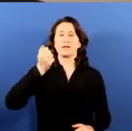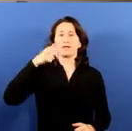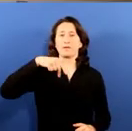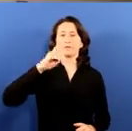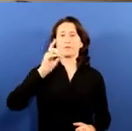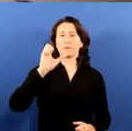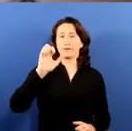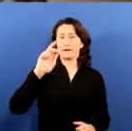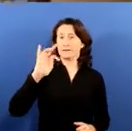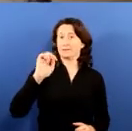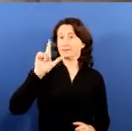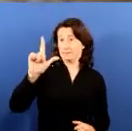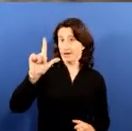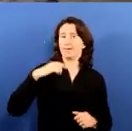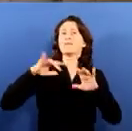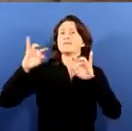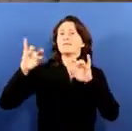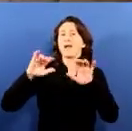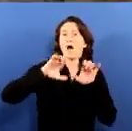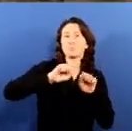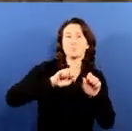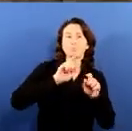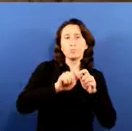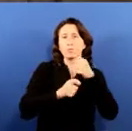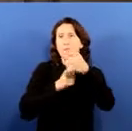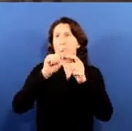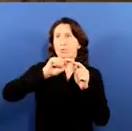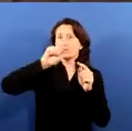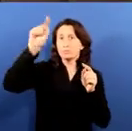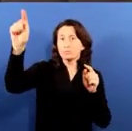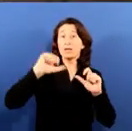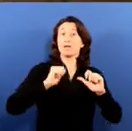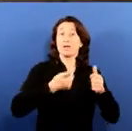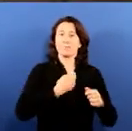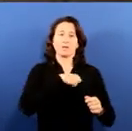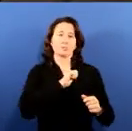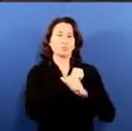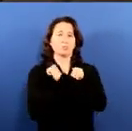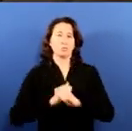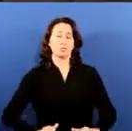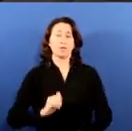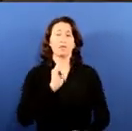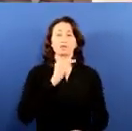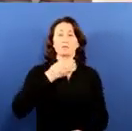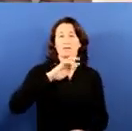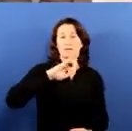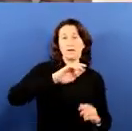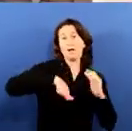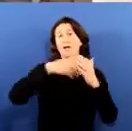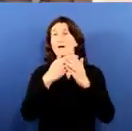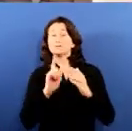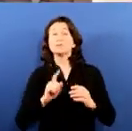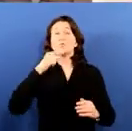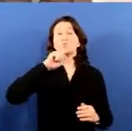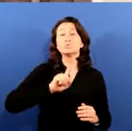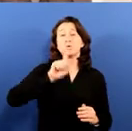100.000 años. En la muestra, que permanecerá abierta en Bilbao desde el 22 de junio hasta el 14 de octubre, se encuentra la réplica del primer